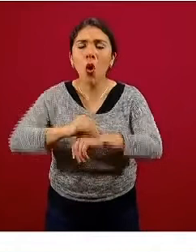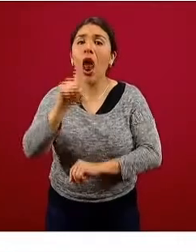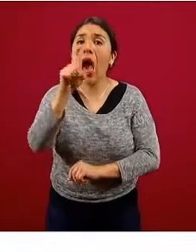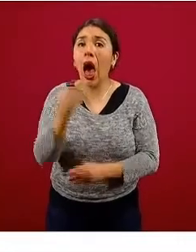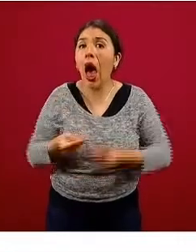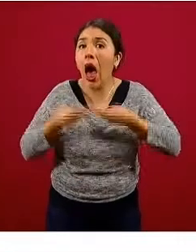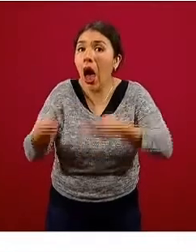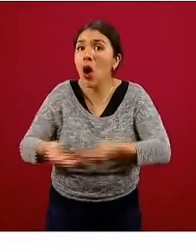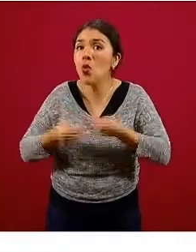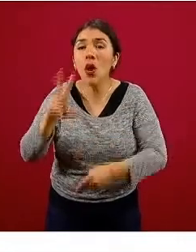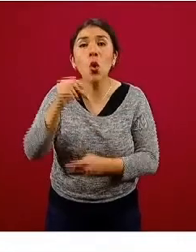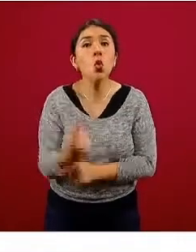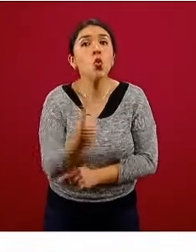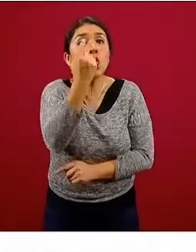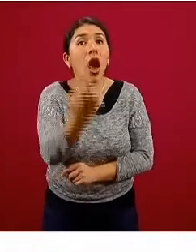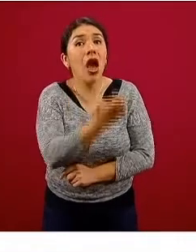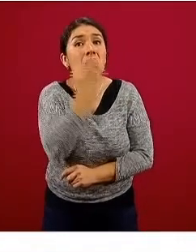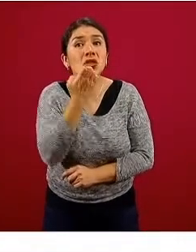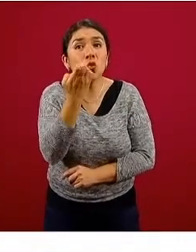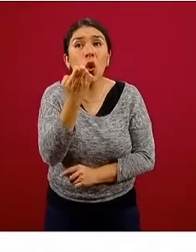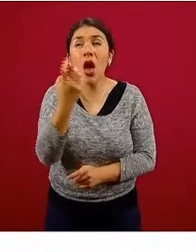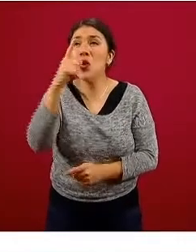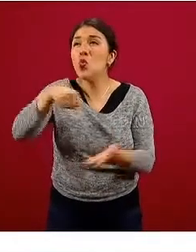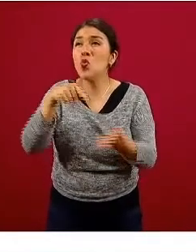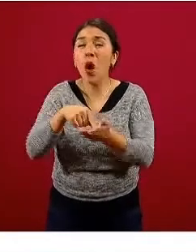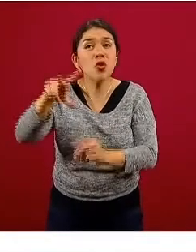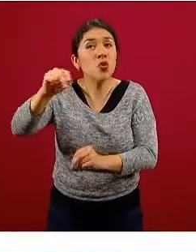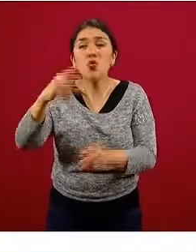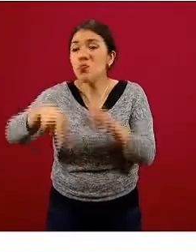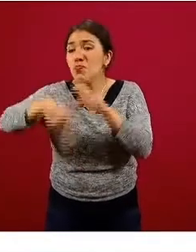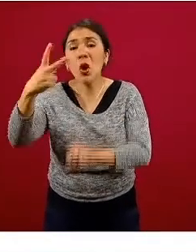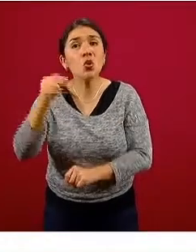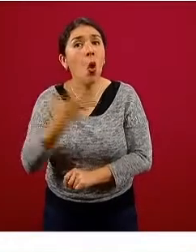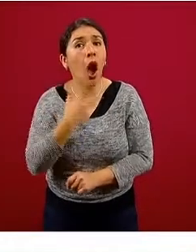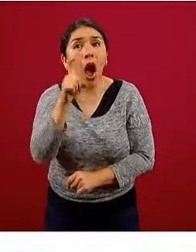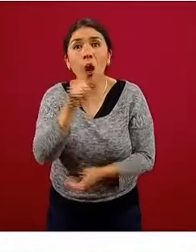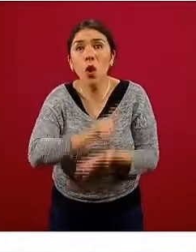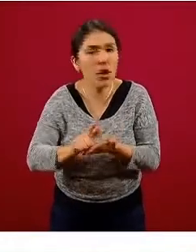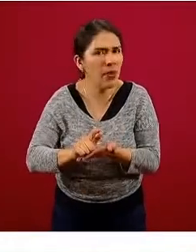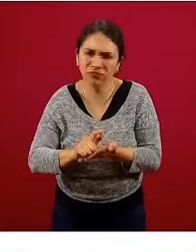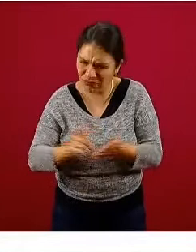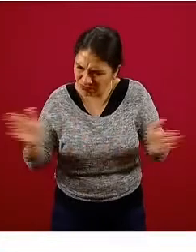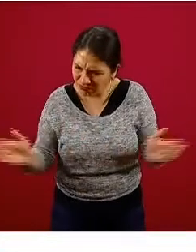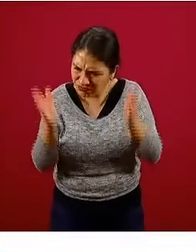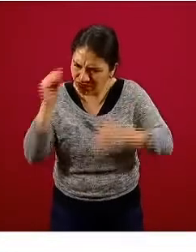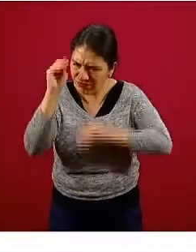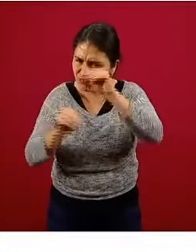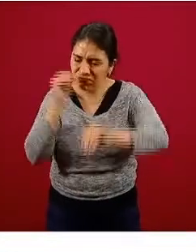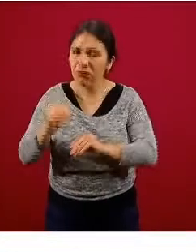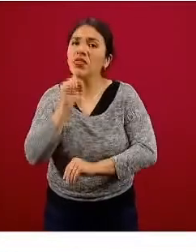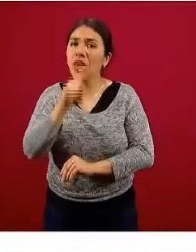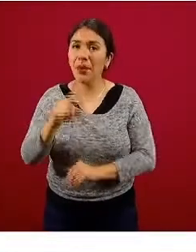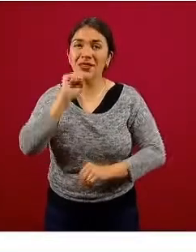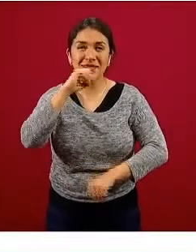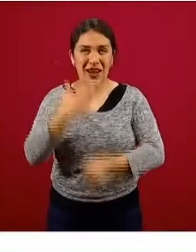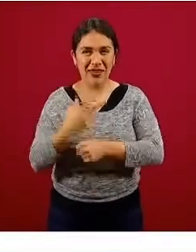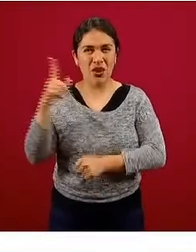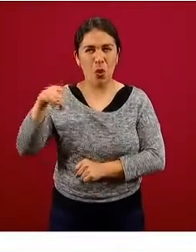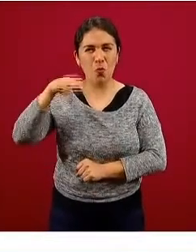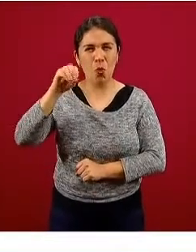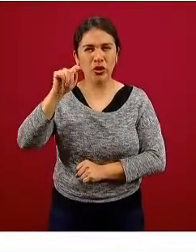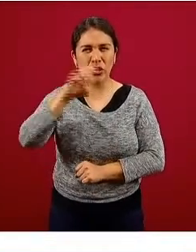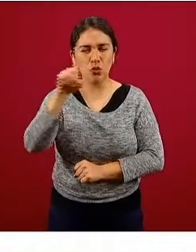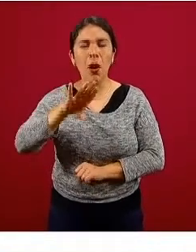agua potable, que no haya una sola escuela donde no haya agua potable. Y también ya el secretario Moctezuma nos comentó